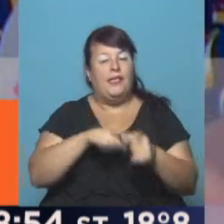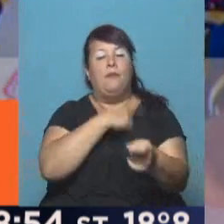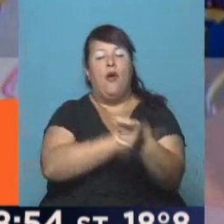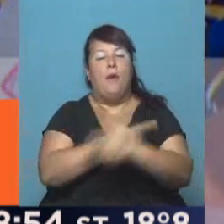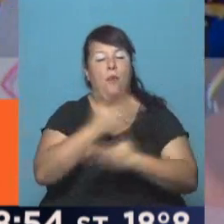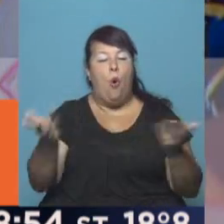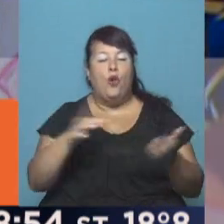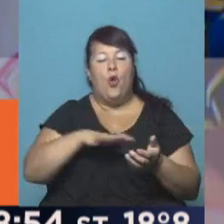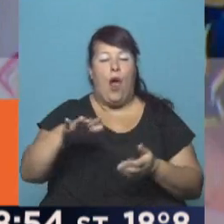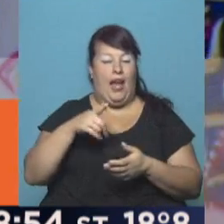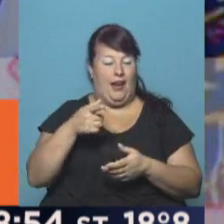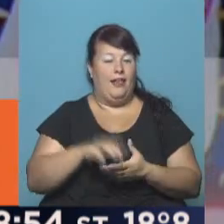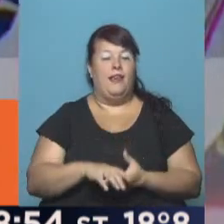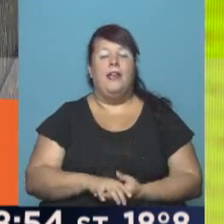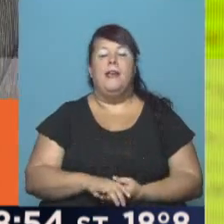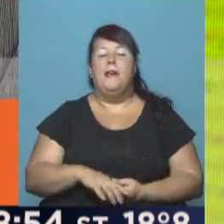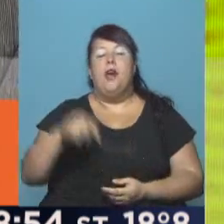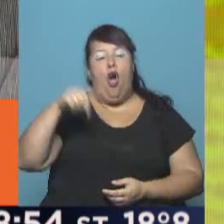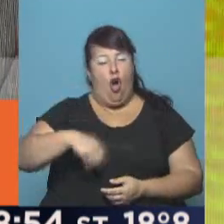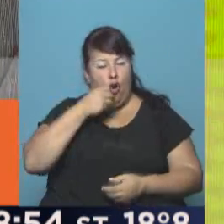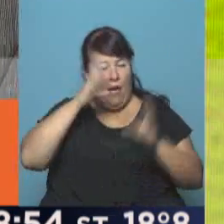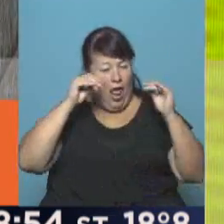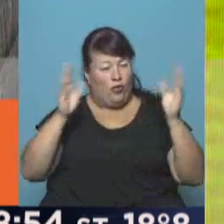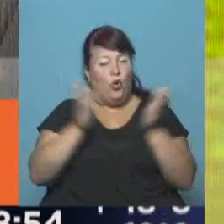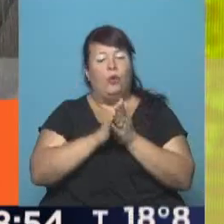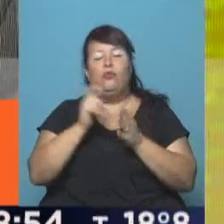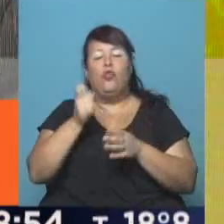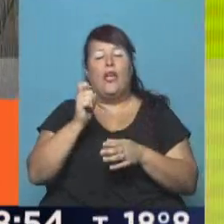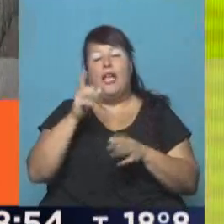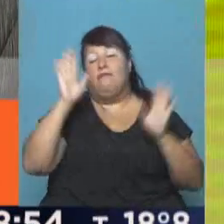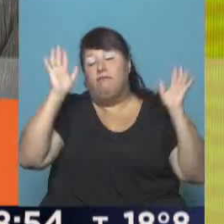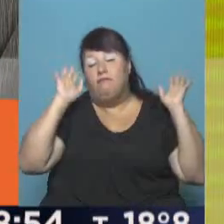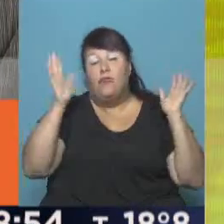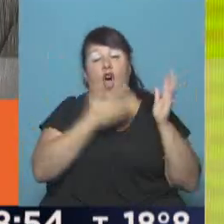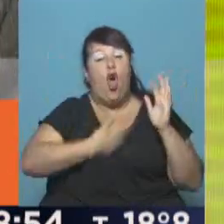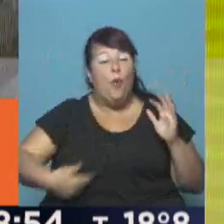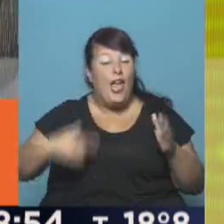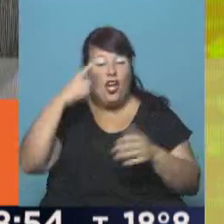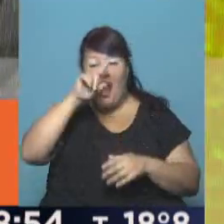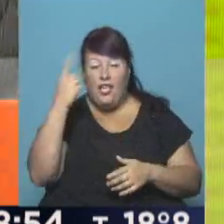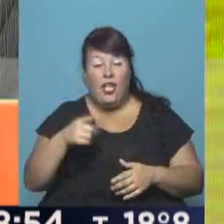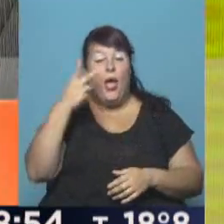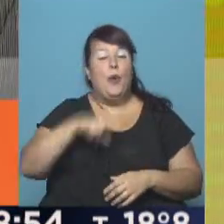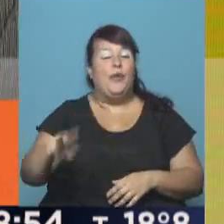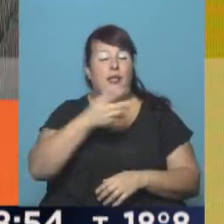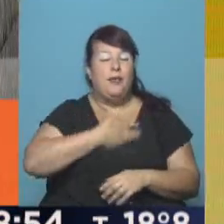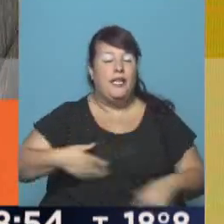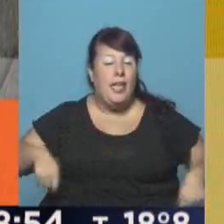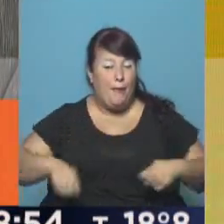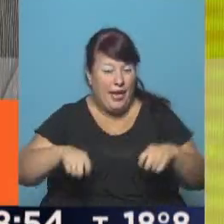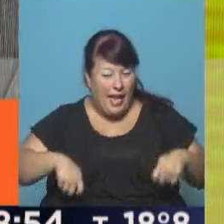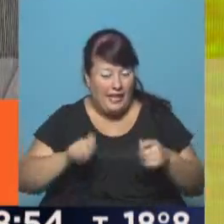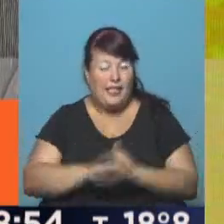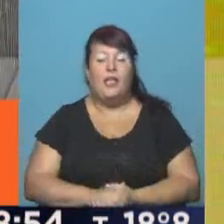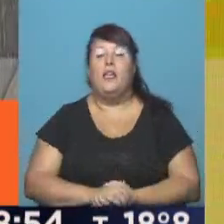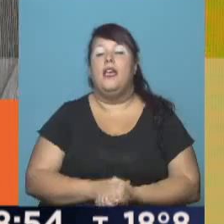públicos en el campo humanitario hoy en la escena va a estar encabezada por lo menos de los funcionarios del gobierno nacional la vicepresidenta gabriela michetti